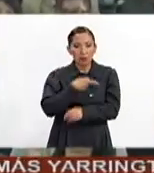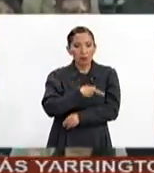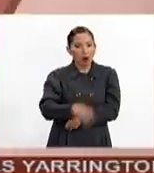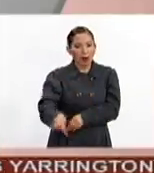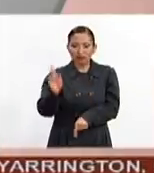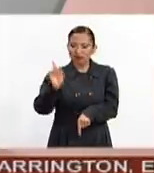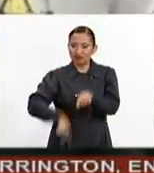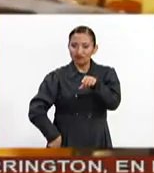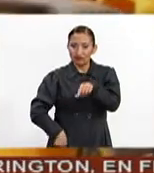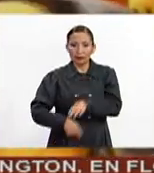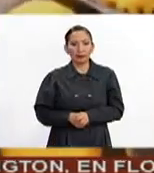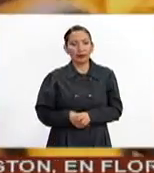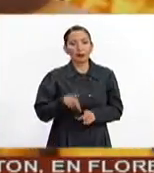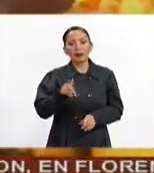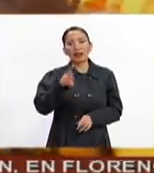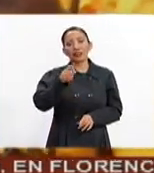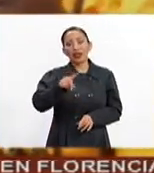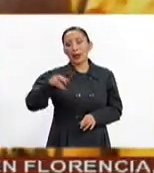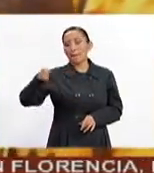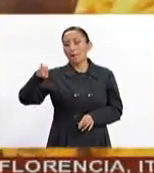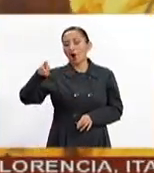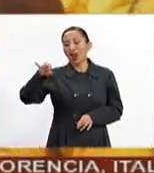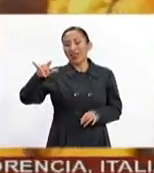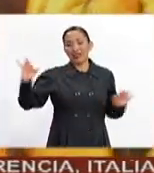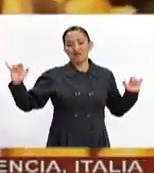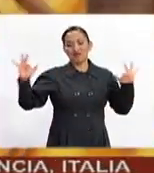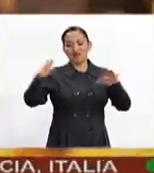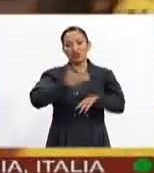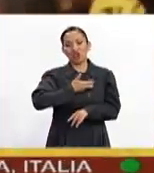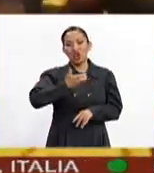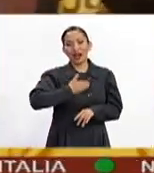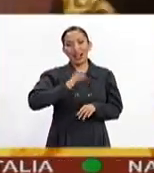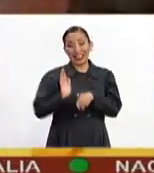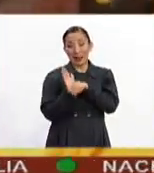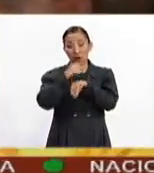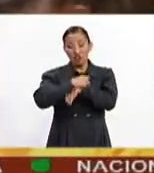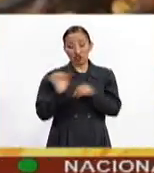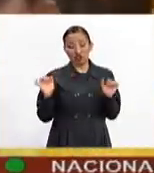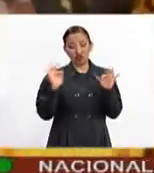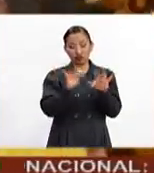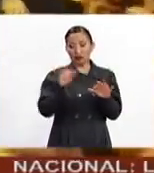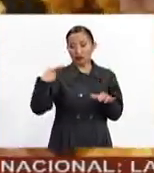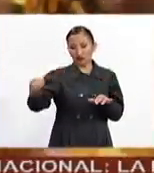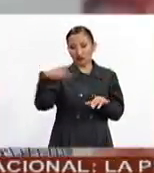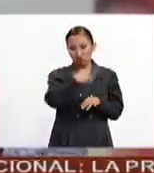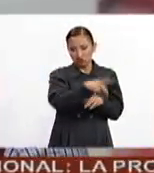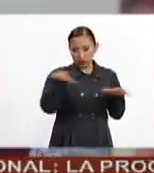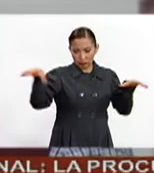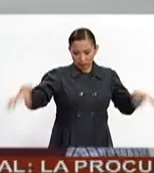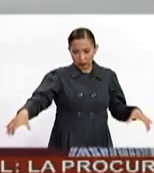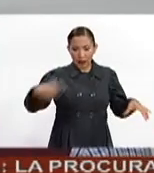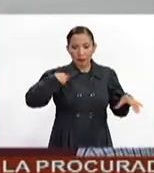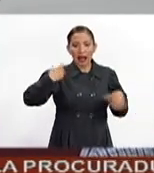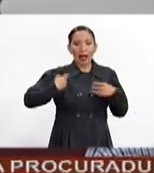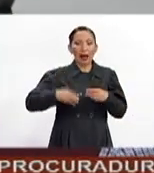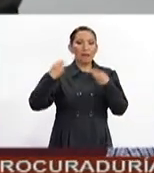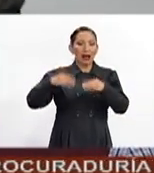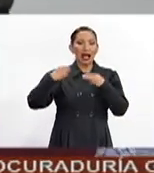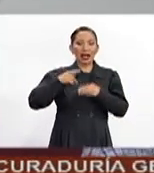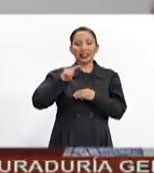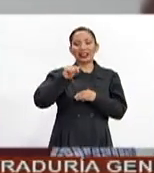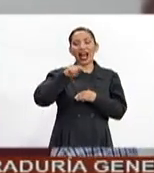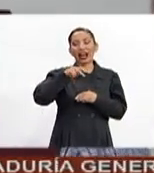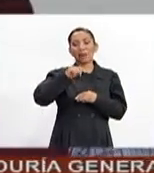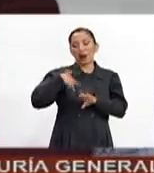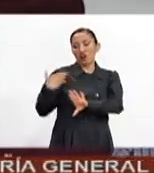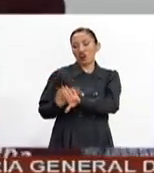pobreza. PRD y Morena llenan el Zócalo y el Monumento a la Revolución respectivamente, mientras tianguista en